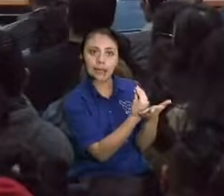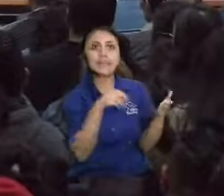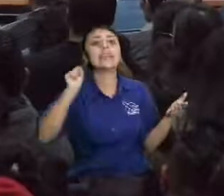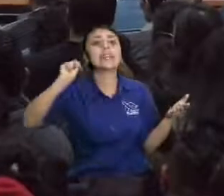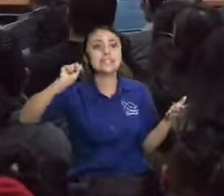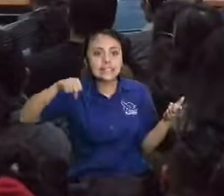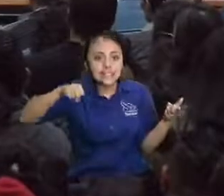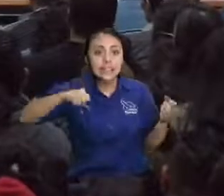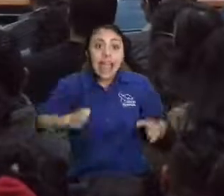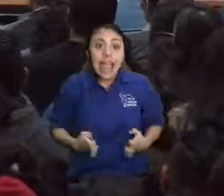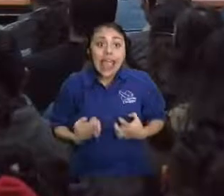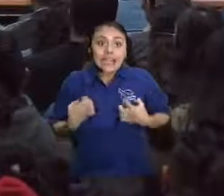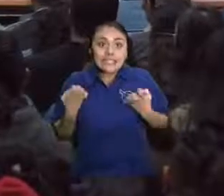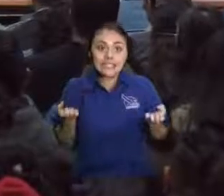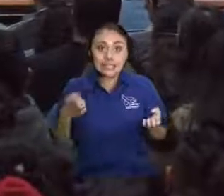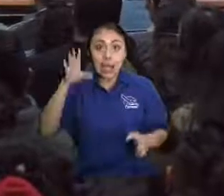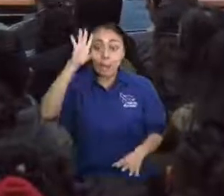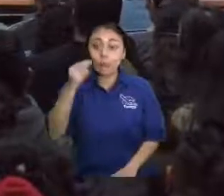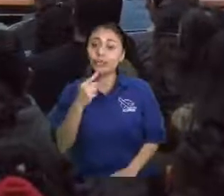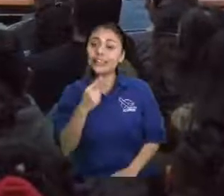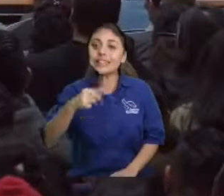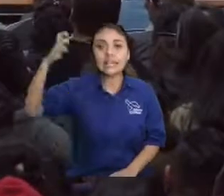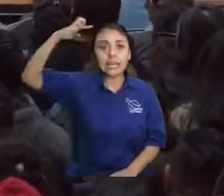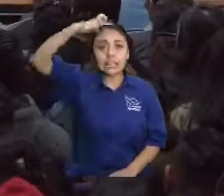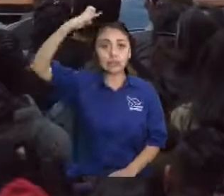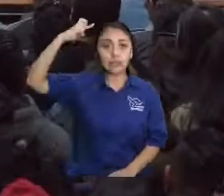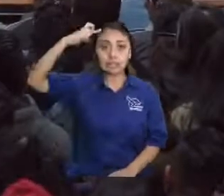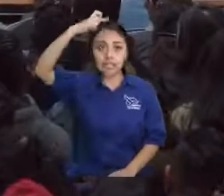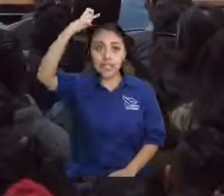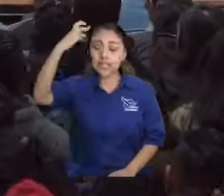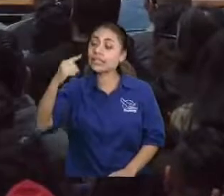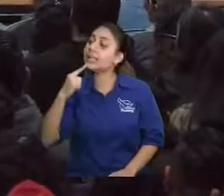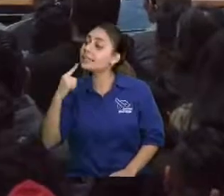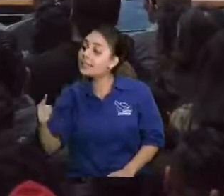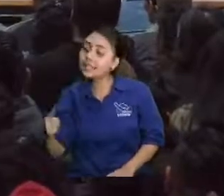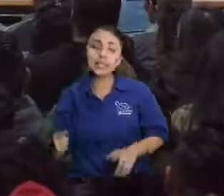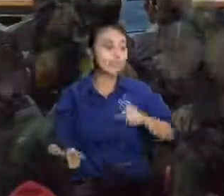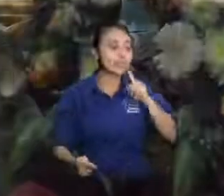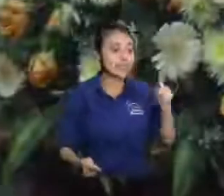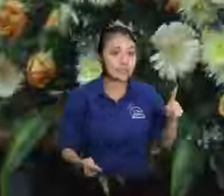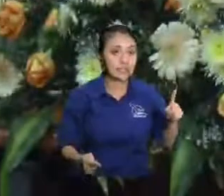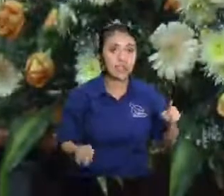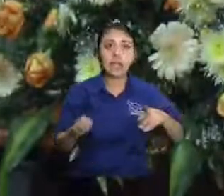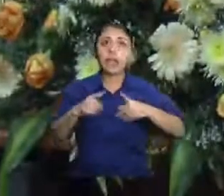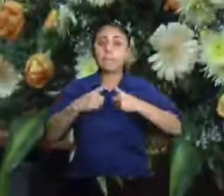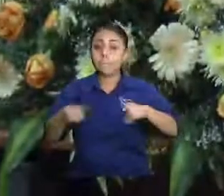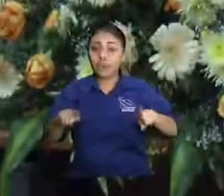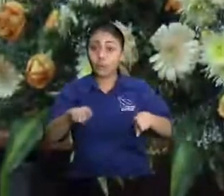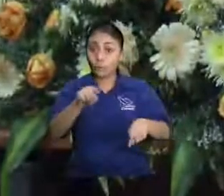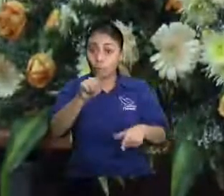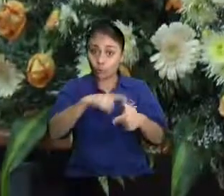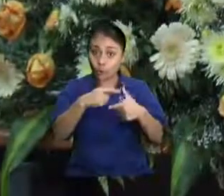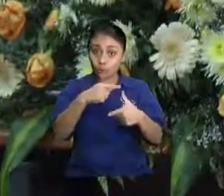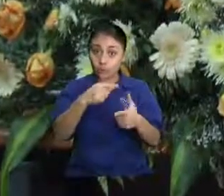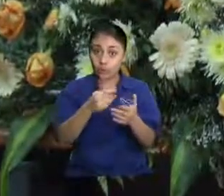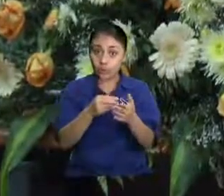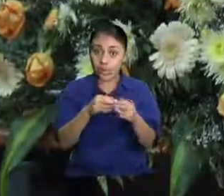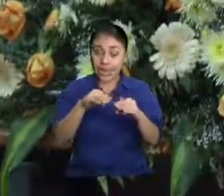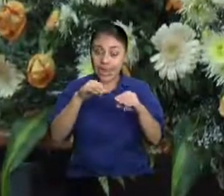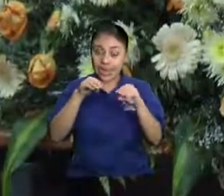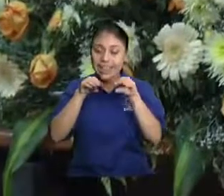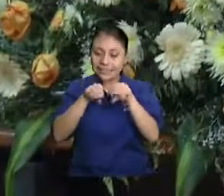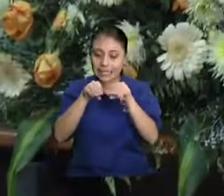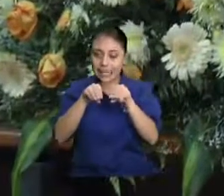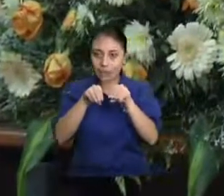existe. Porque dice que las profecías por aquí, que las profecías por allá. Entonces, cuando uno les enseña esos versículos, como 1